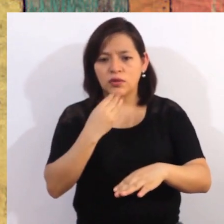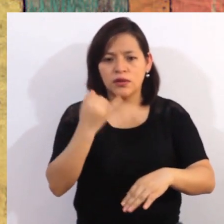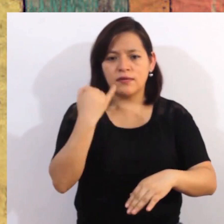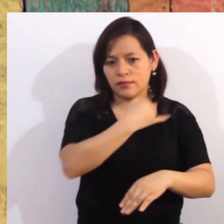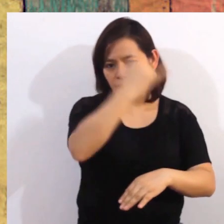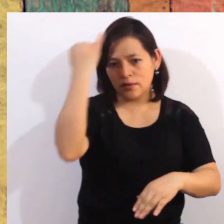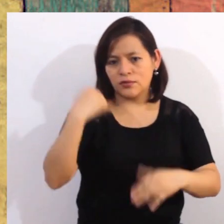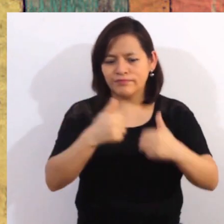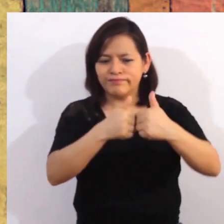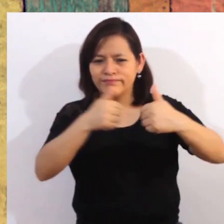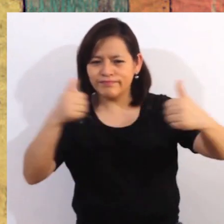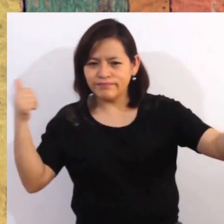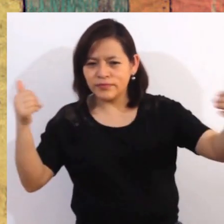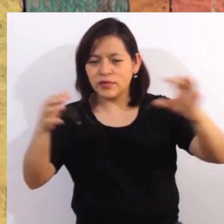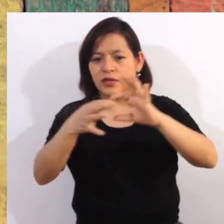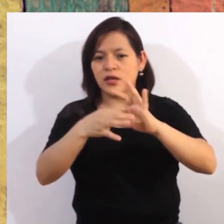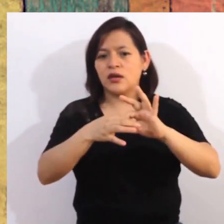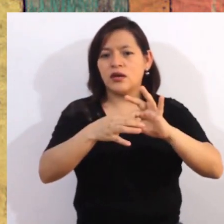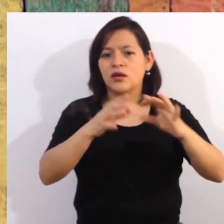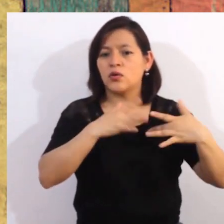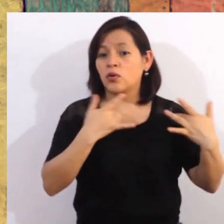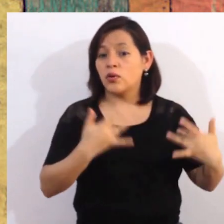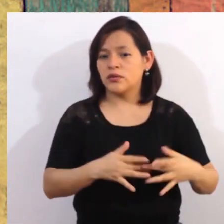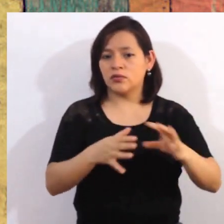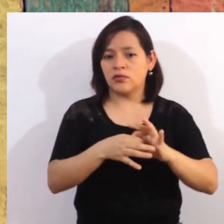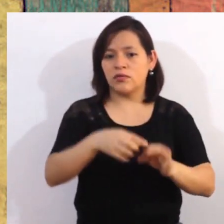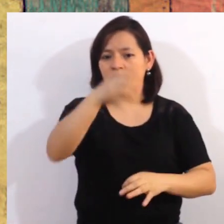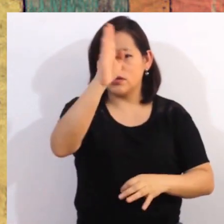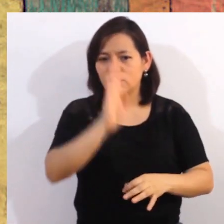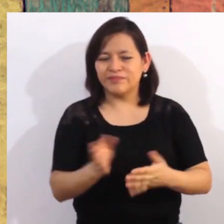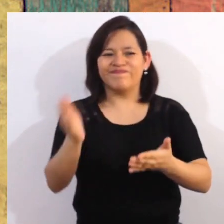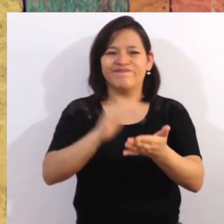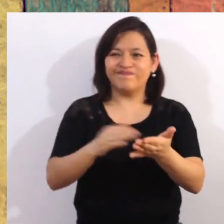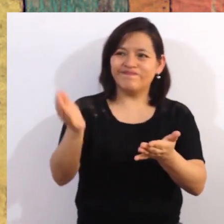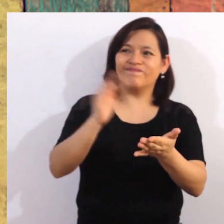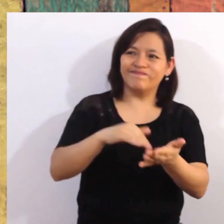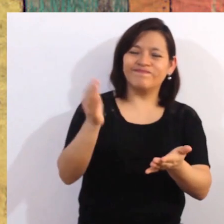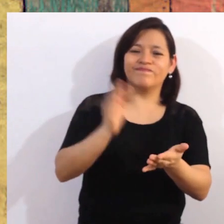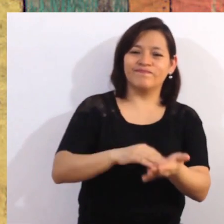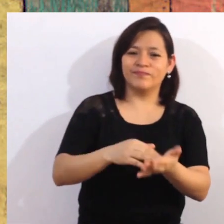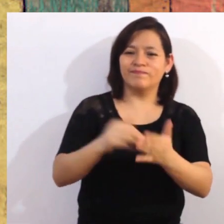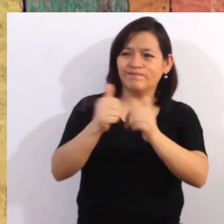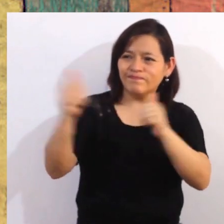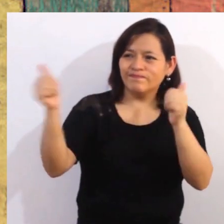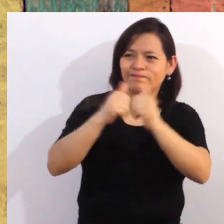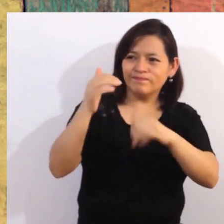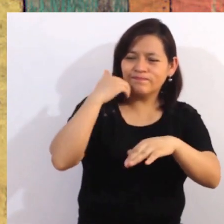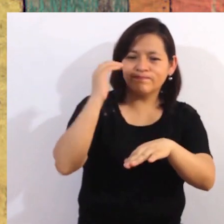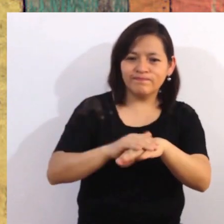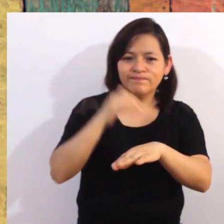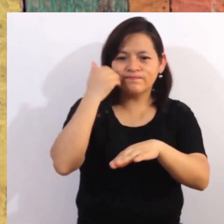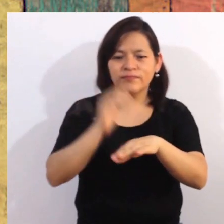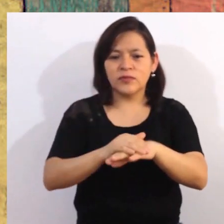desviado del corazón de Dios, de la voluntad de Dios por mucho tiempo y repetidamente. Los